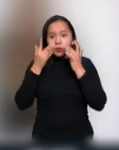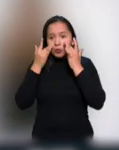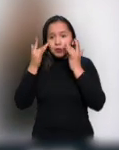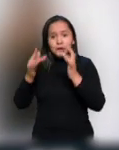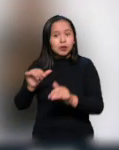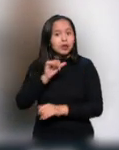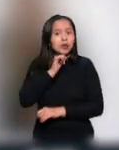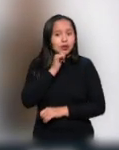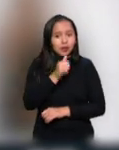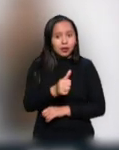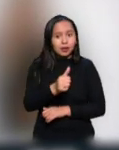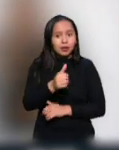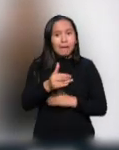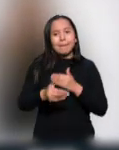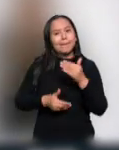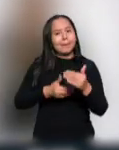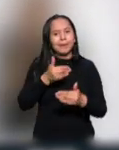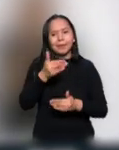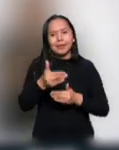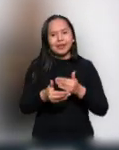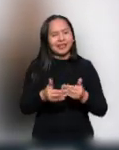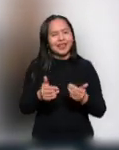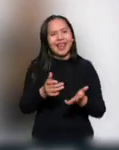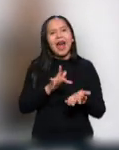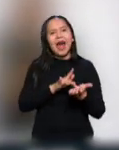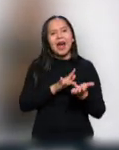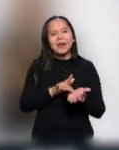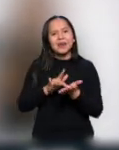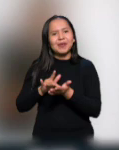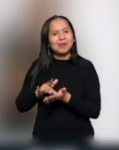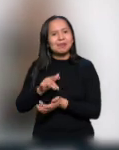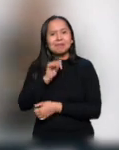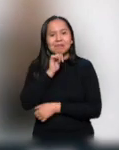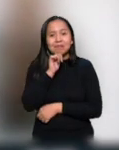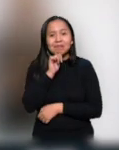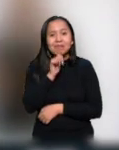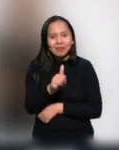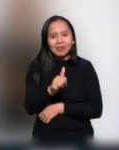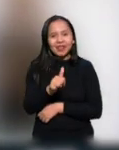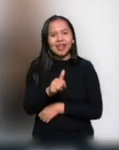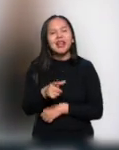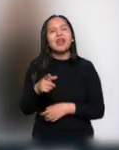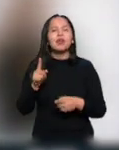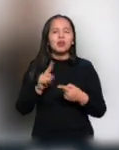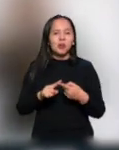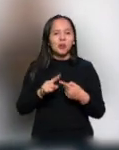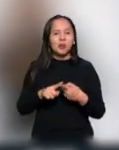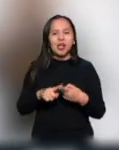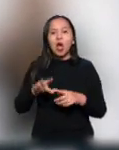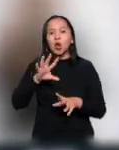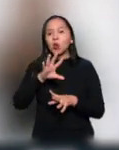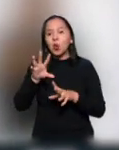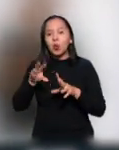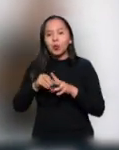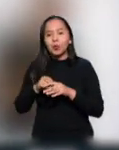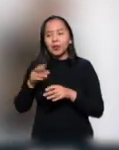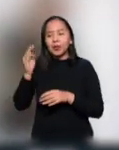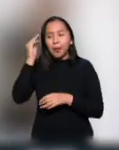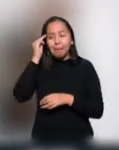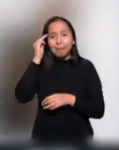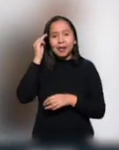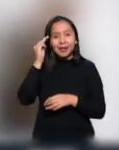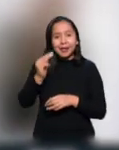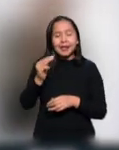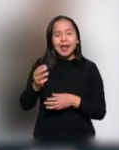renuncia, entonces ya no tendrían los haberes de retiro. Haberes de retiro es todo lo que se llevan los ministros